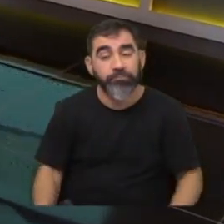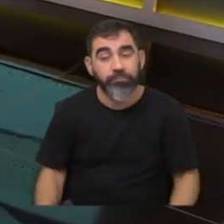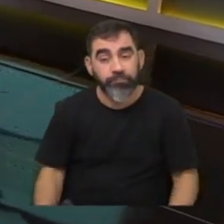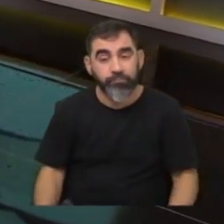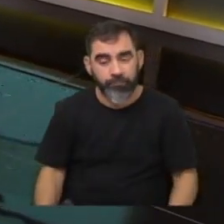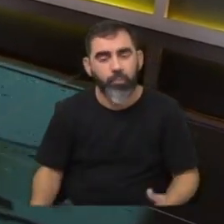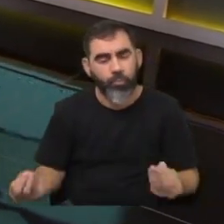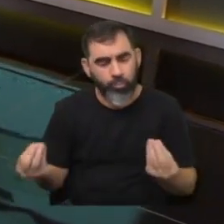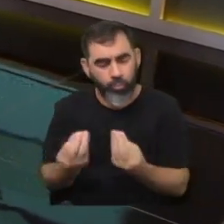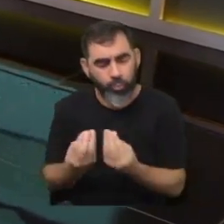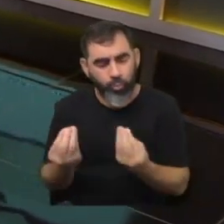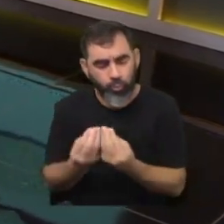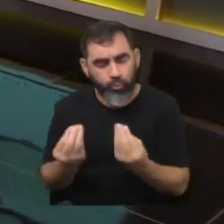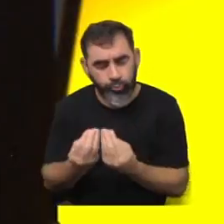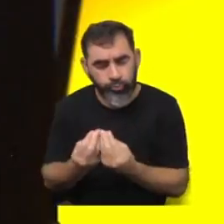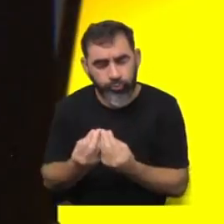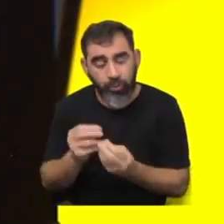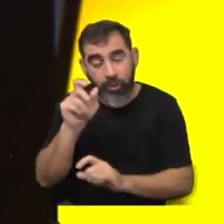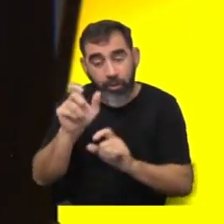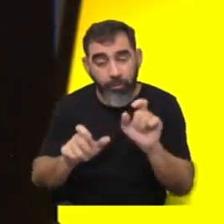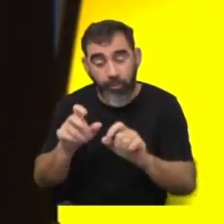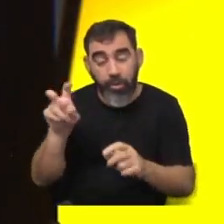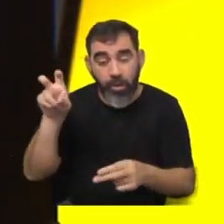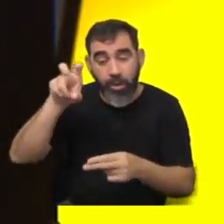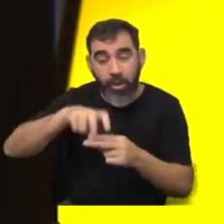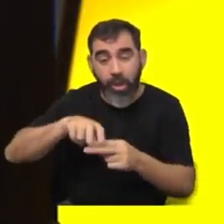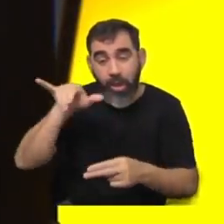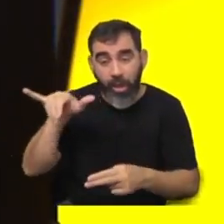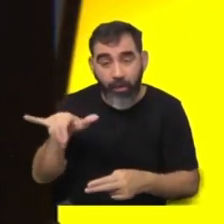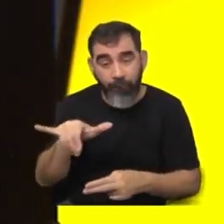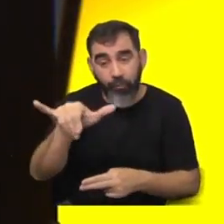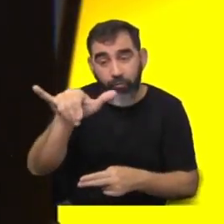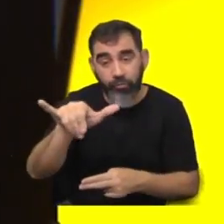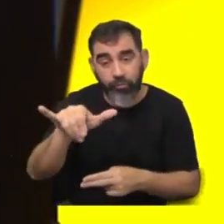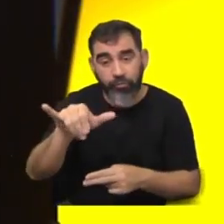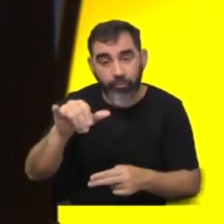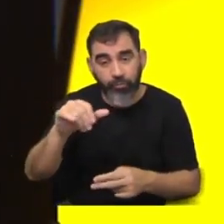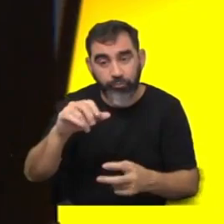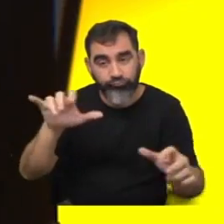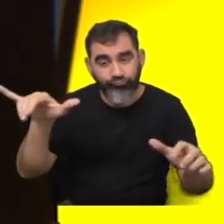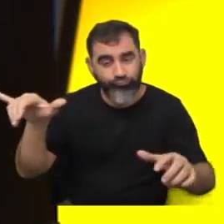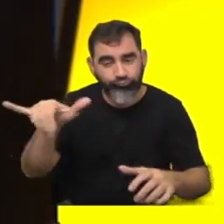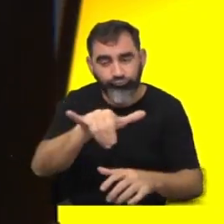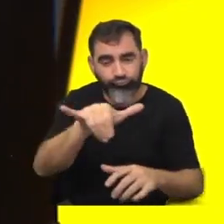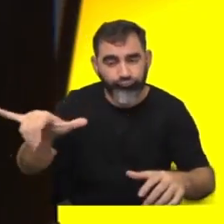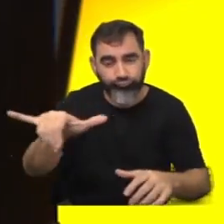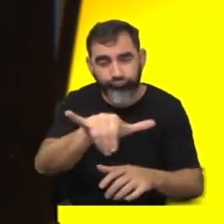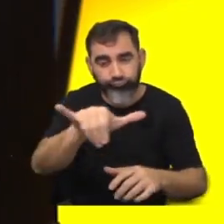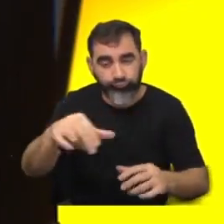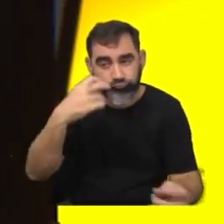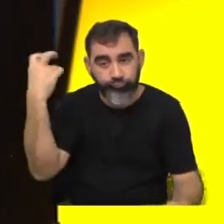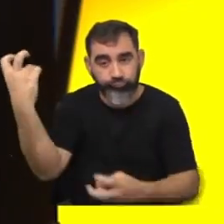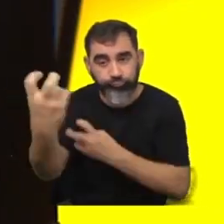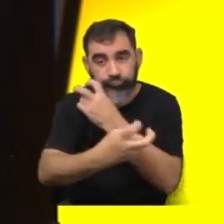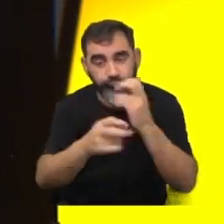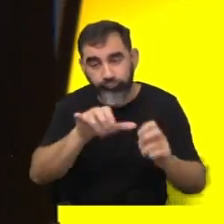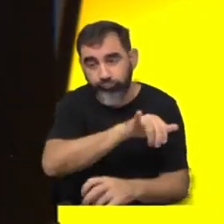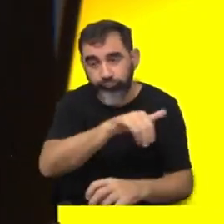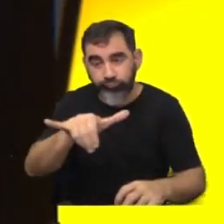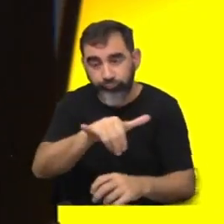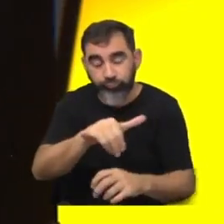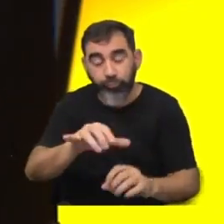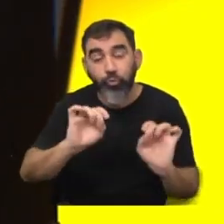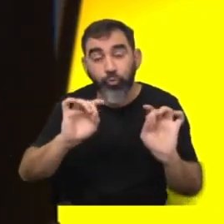pasa mucho cuando las personas nos subimos a un avión, que son las turbulencias. Las turbulencias son todo un tema, no